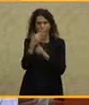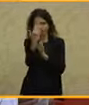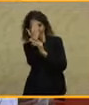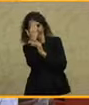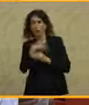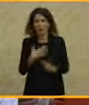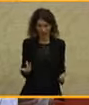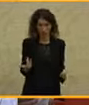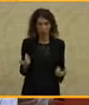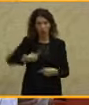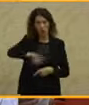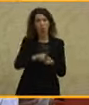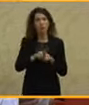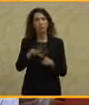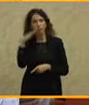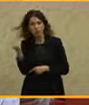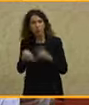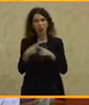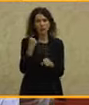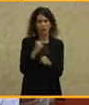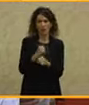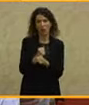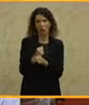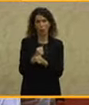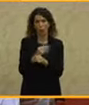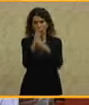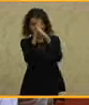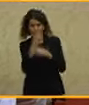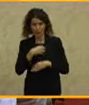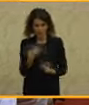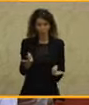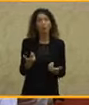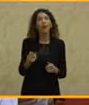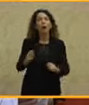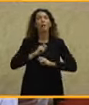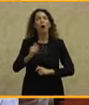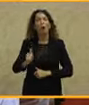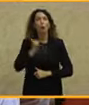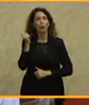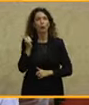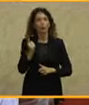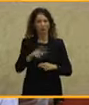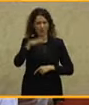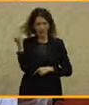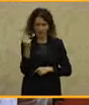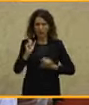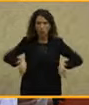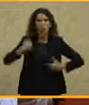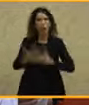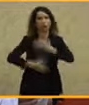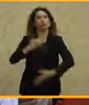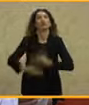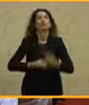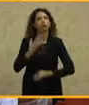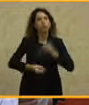aún nuestras destrezas y nuestros oficios. Cuando nos dan oportunidad, nuestras habilidades afloran de manera natural.